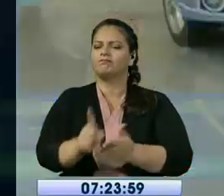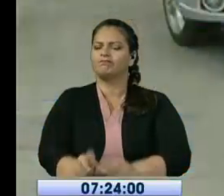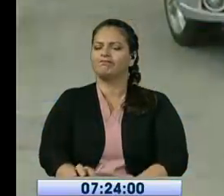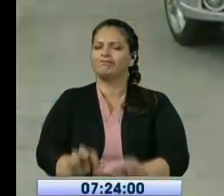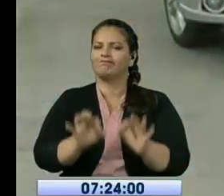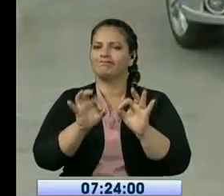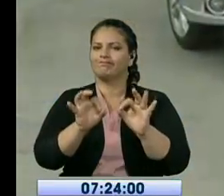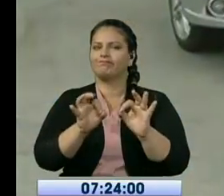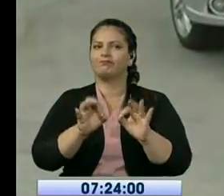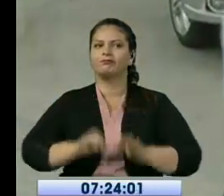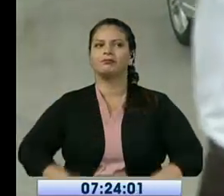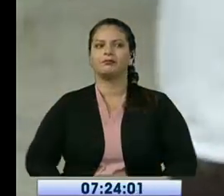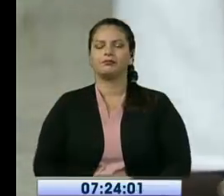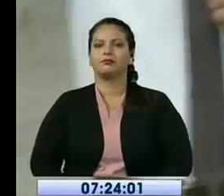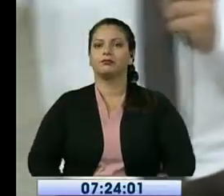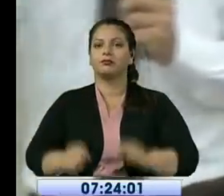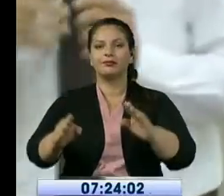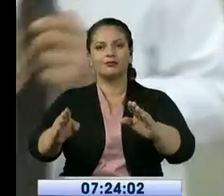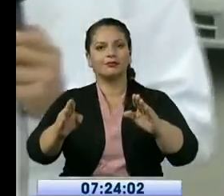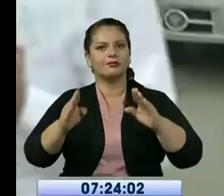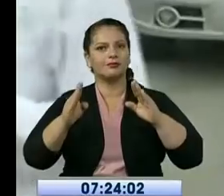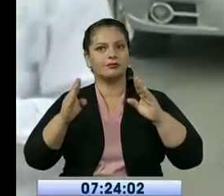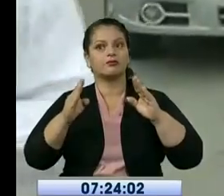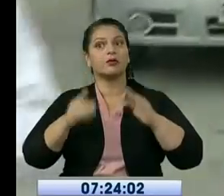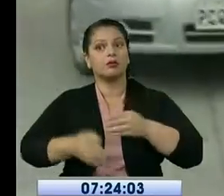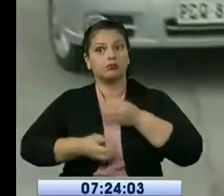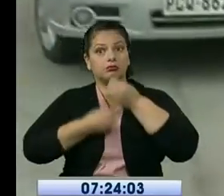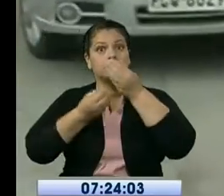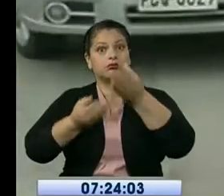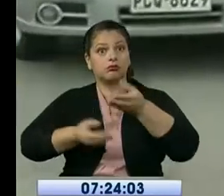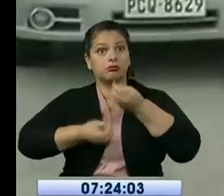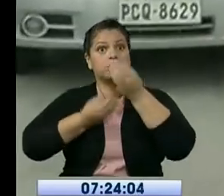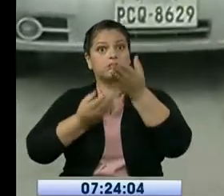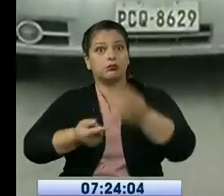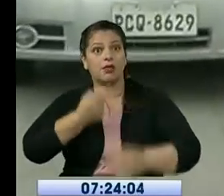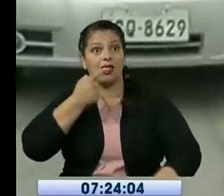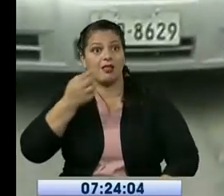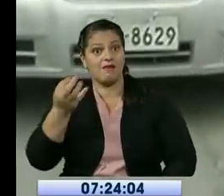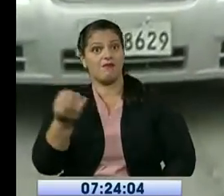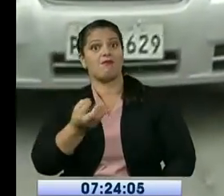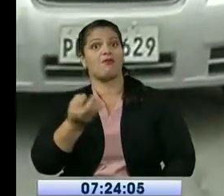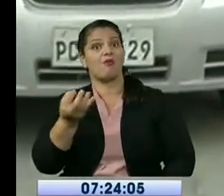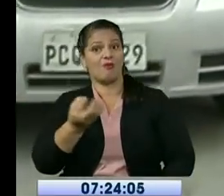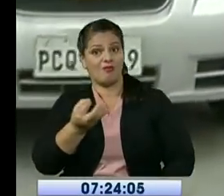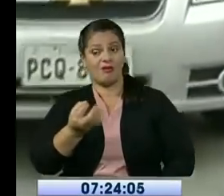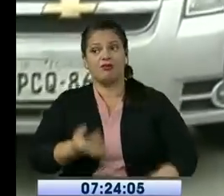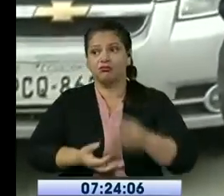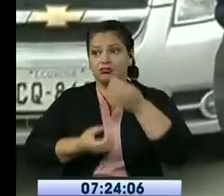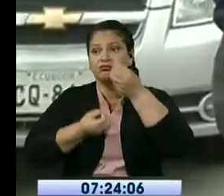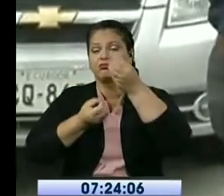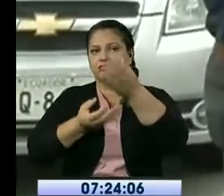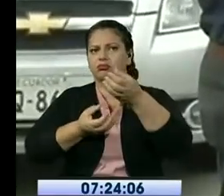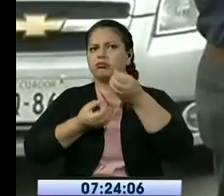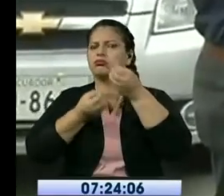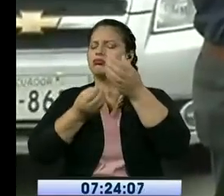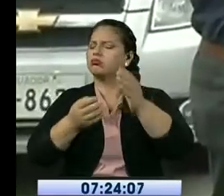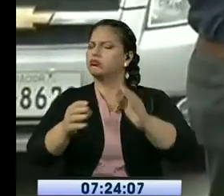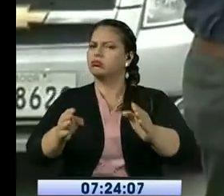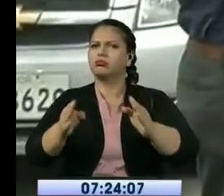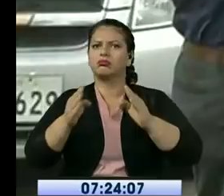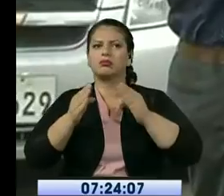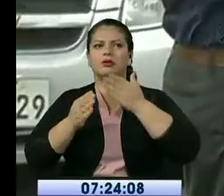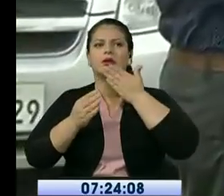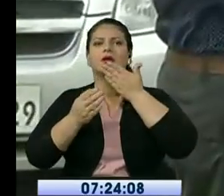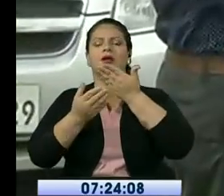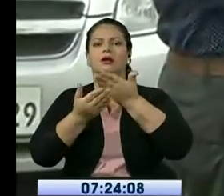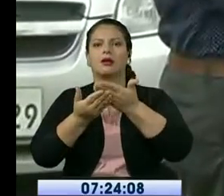por continuar con nosotros, donde la información es real y oportuna. Seguridad, bienestar y paz